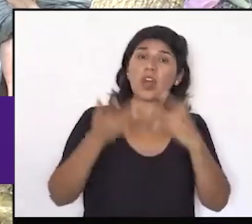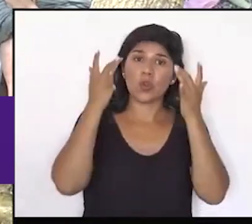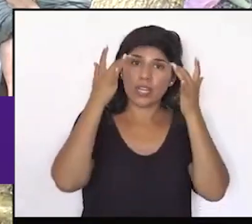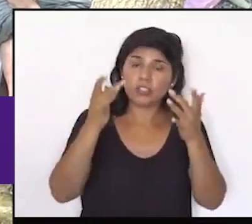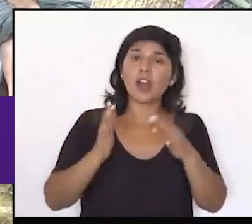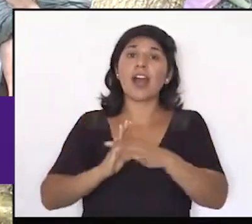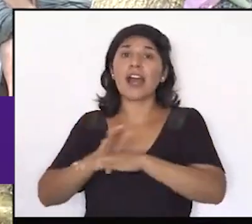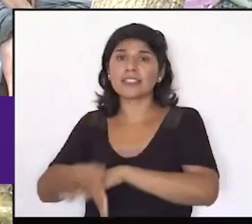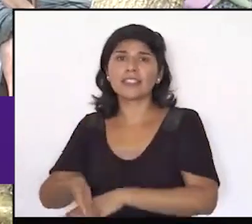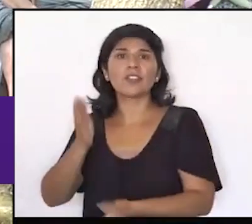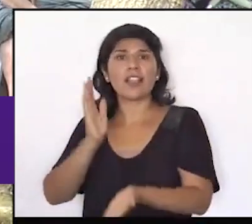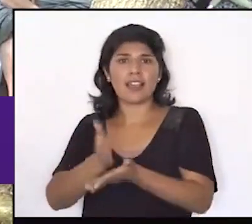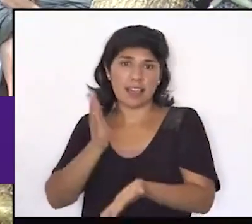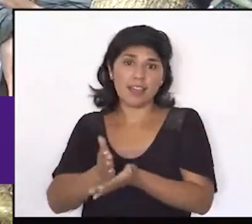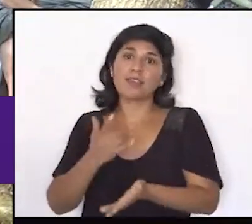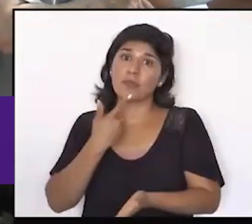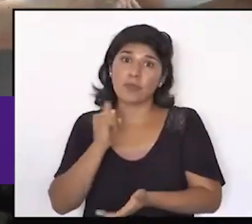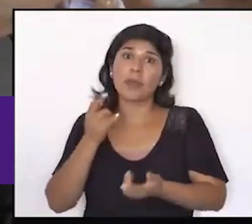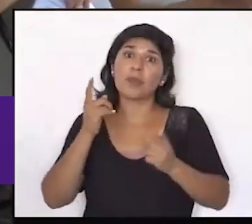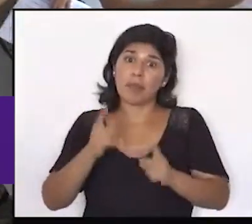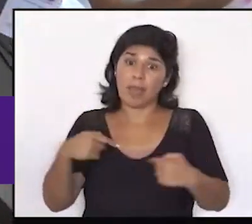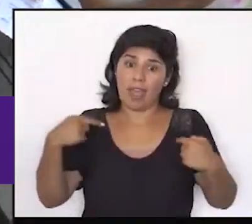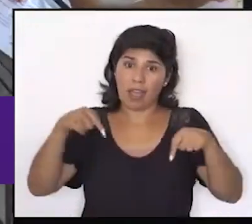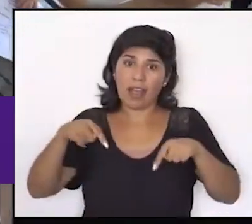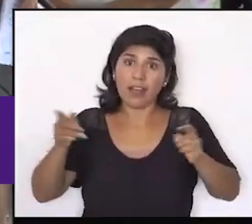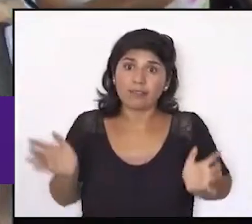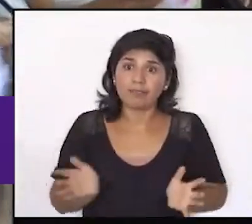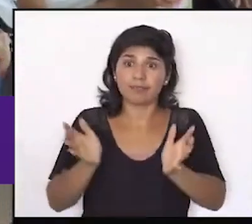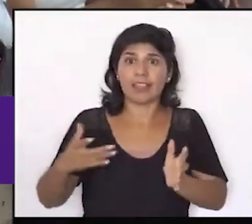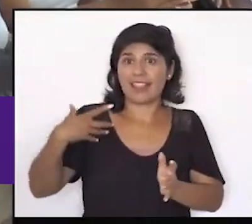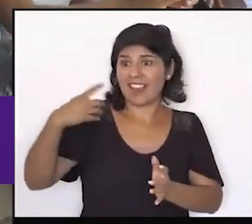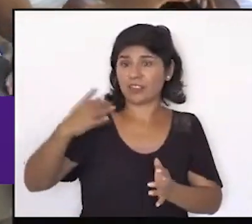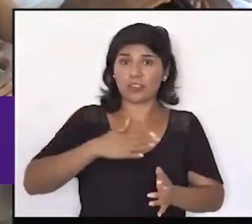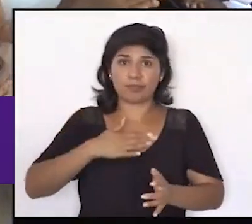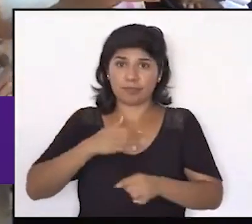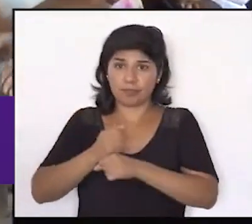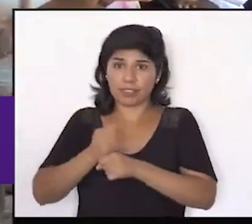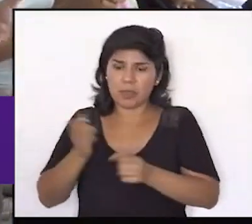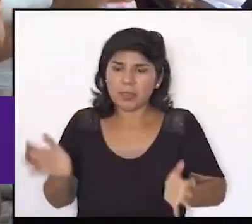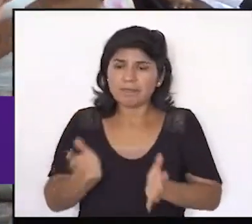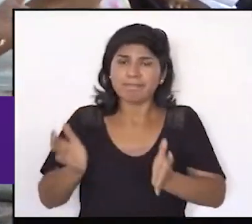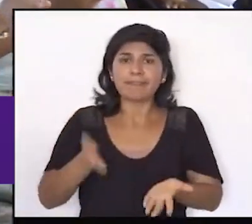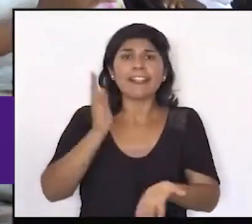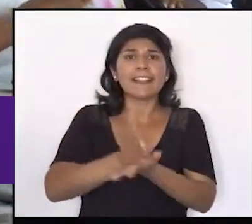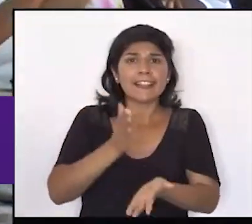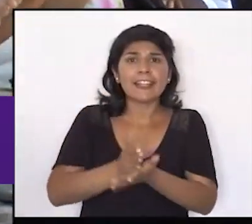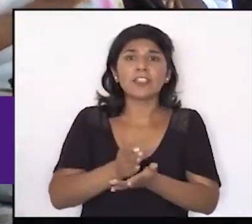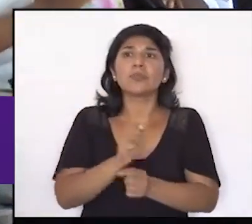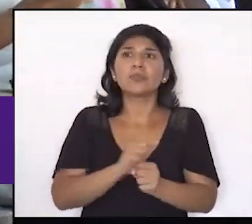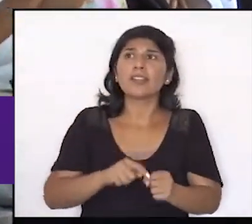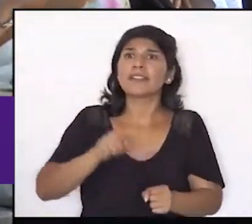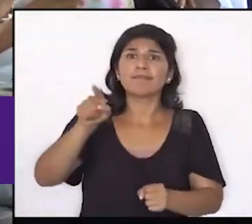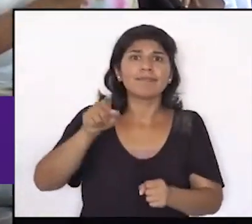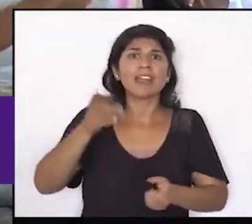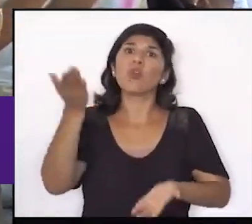a la educación, el acceso al derecho, por ejemplo, que también propiciamos desde mi dirección, para que esos derechos